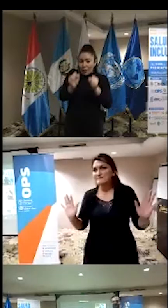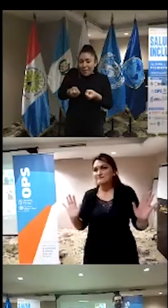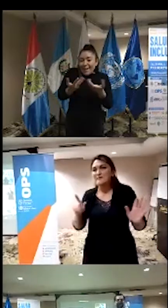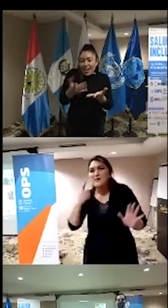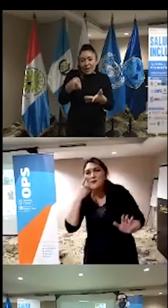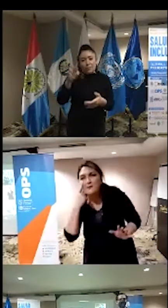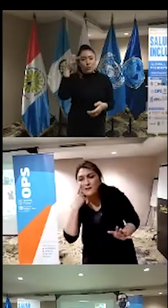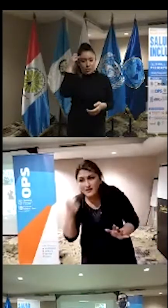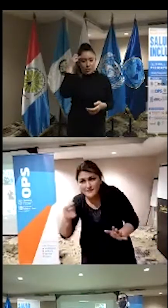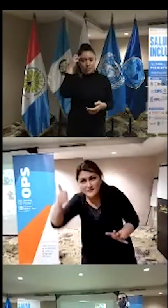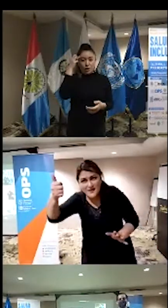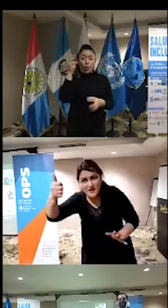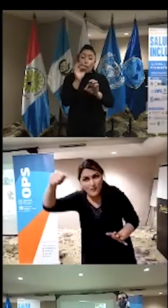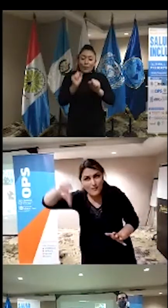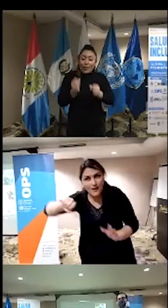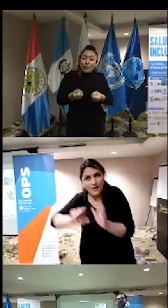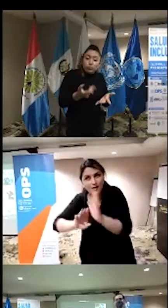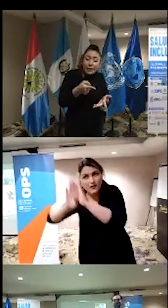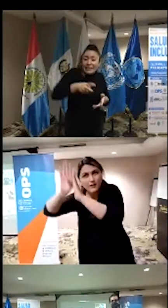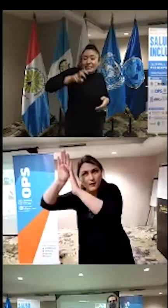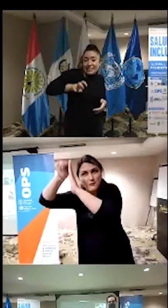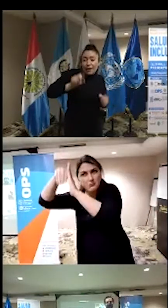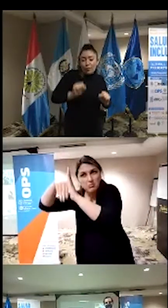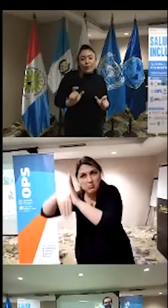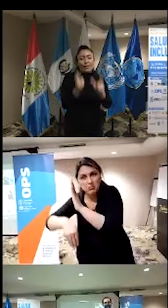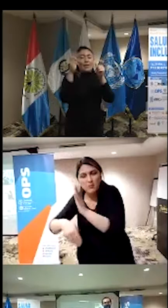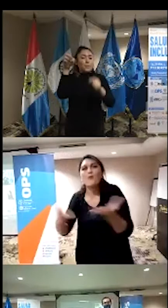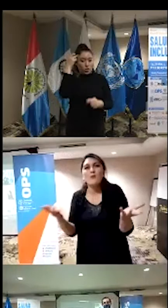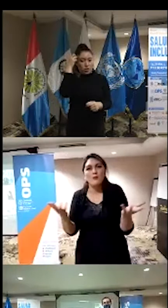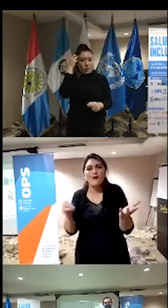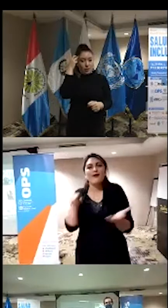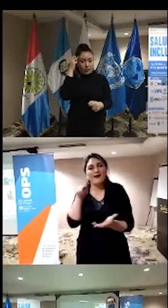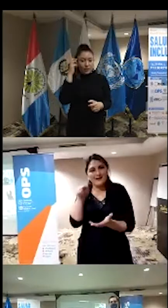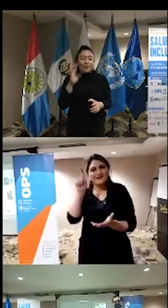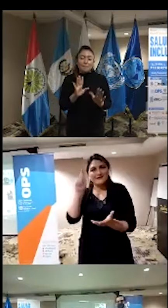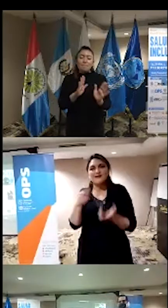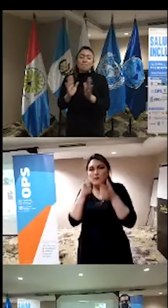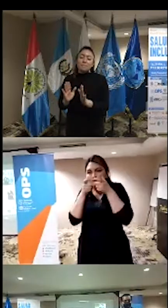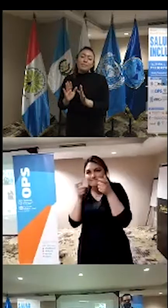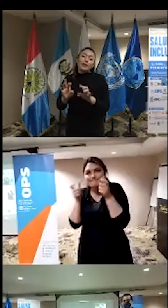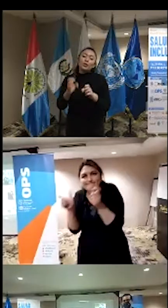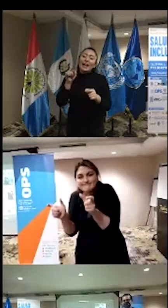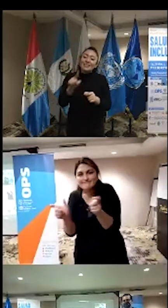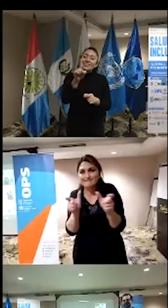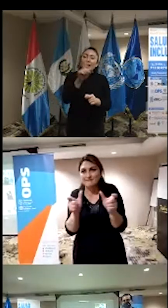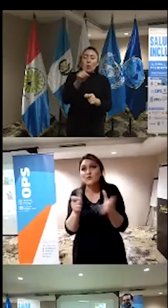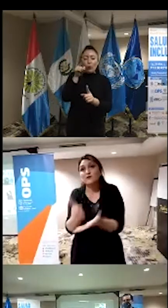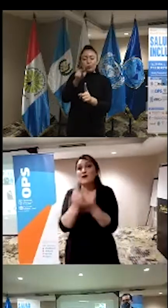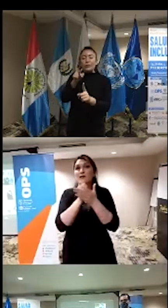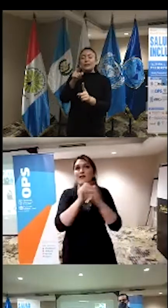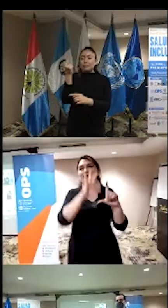esta política, o la cual generó esa necesidad de crear una política. Entonces, eso sería un aspecto